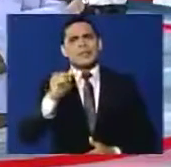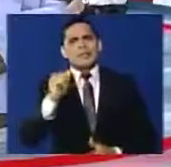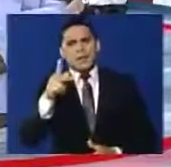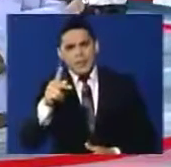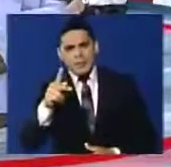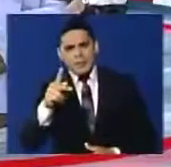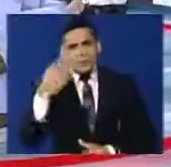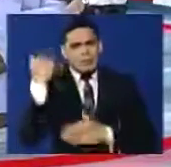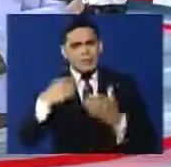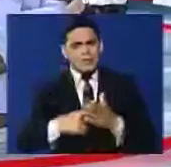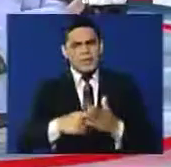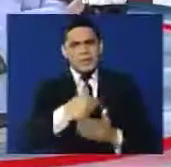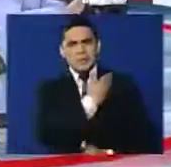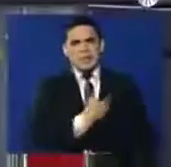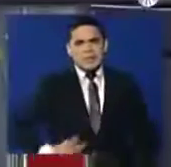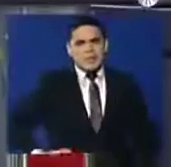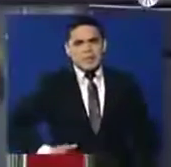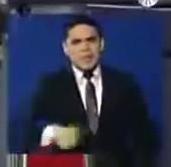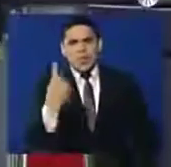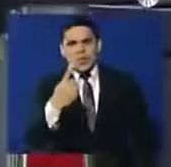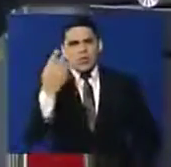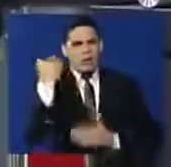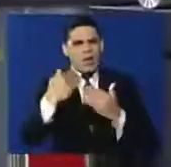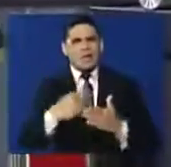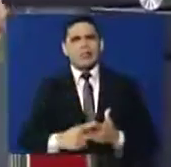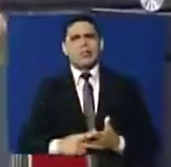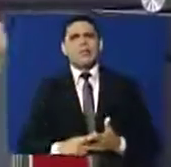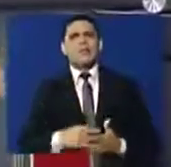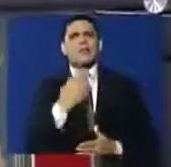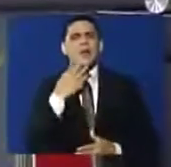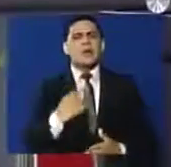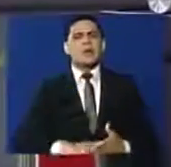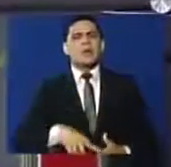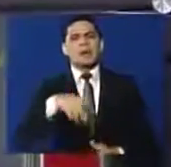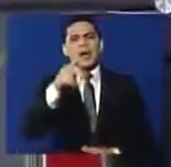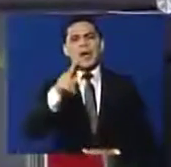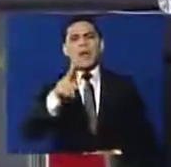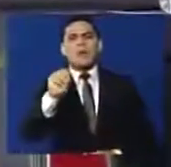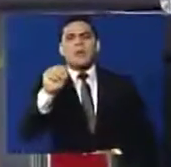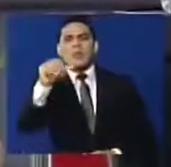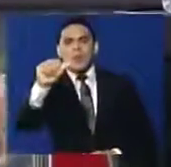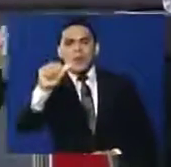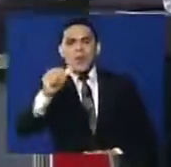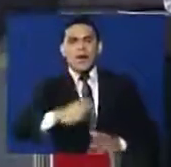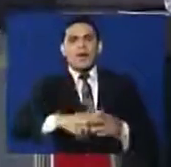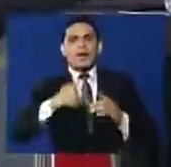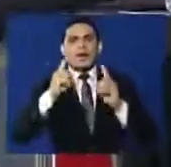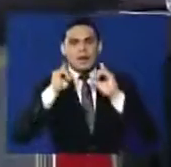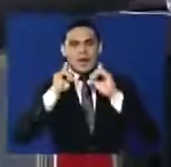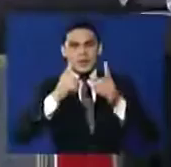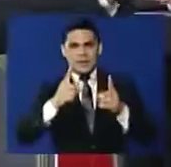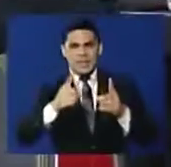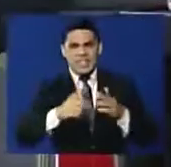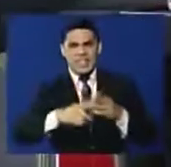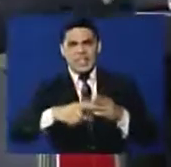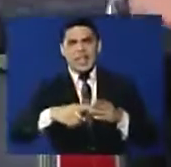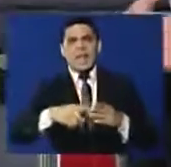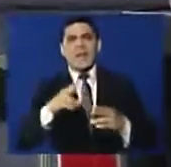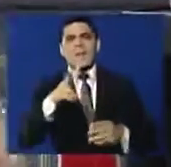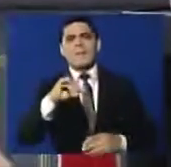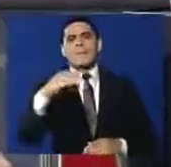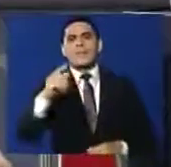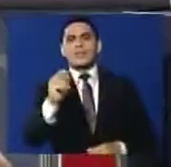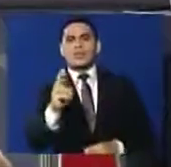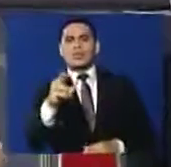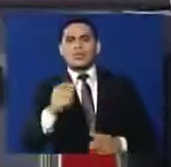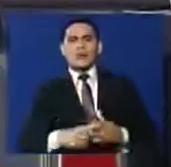Pérez 1, si mal no recuerdo fue Pérez 1, cuando el Puma en la Avenida Victoria, agárrense de las manos y apoyó